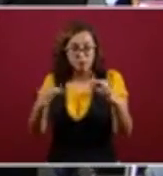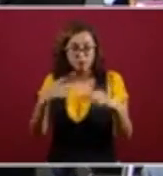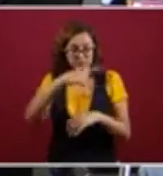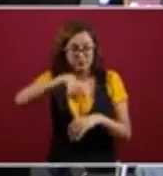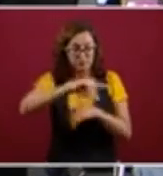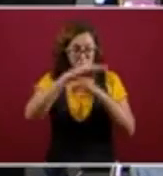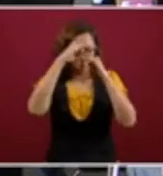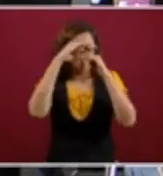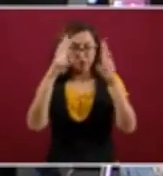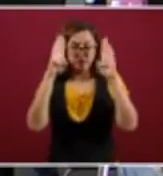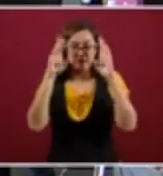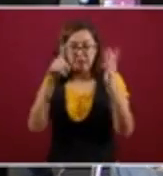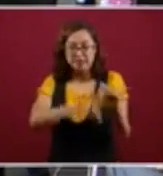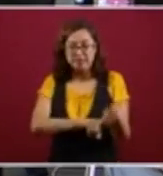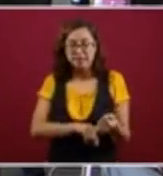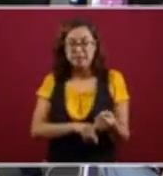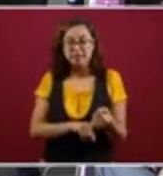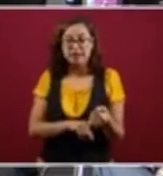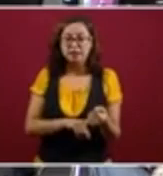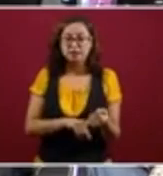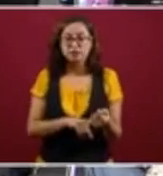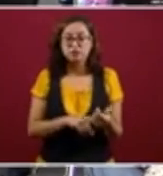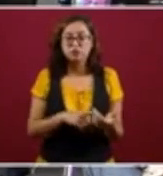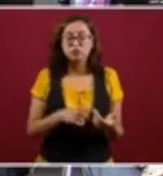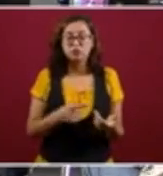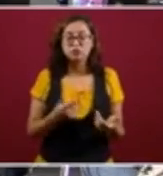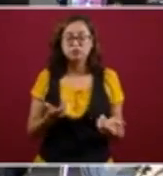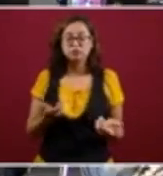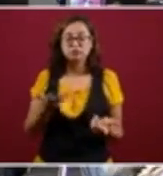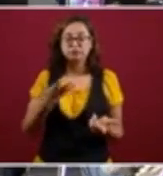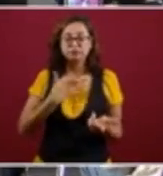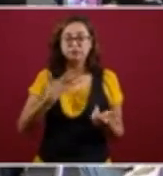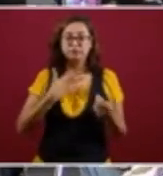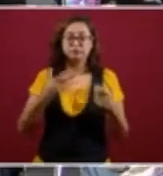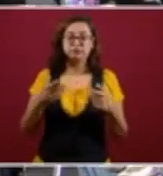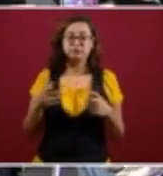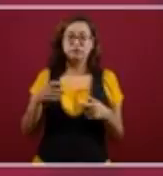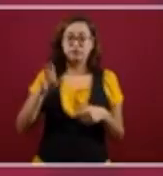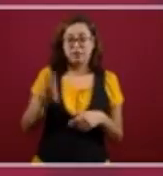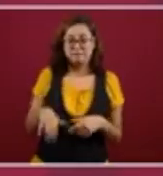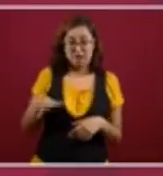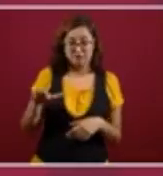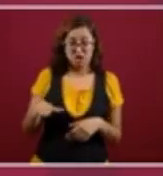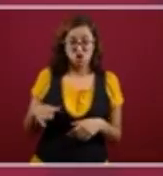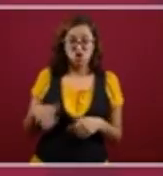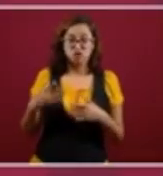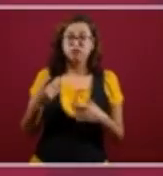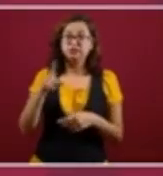conservadora tenía hasta un espectacular en el periférico